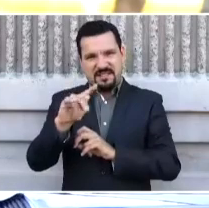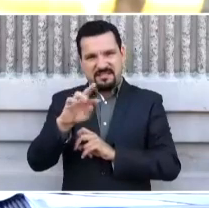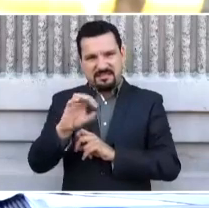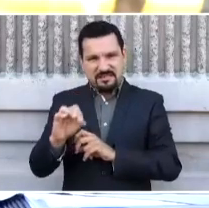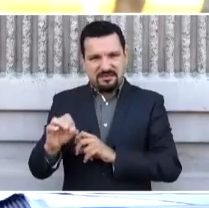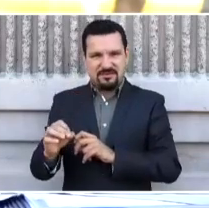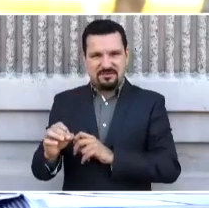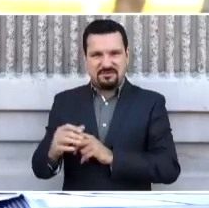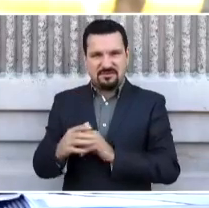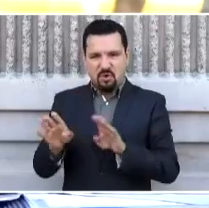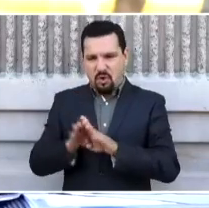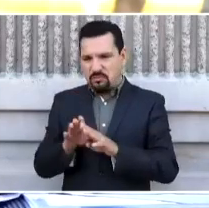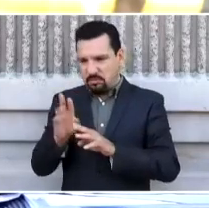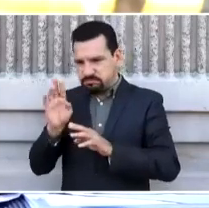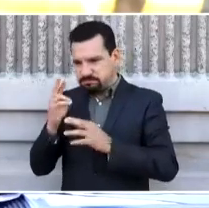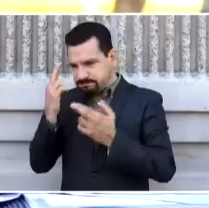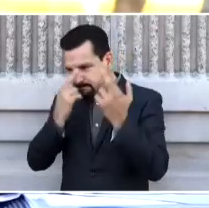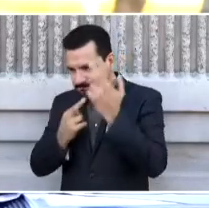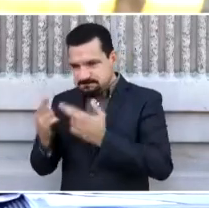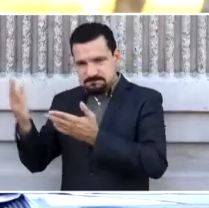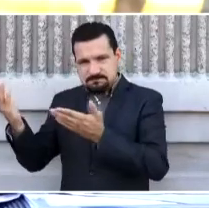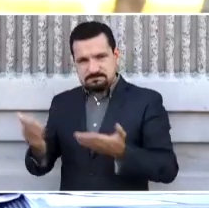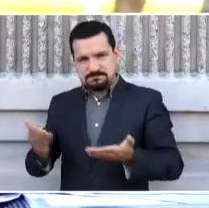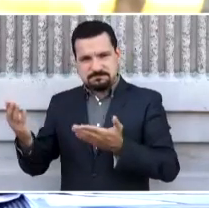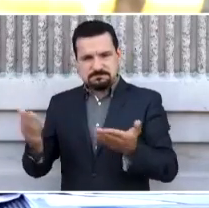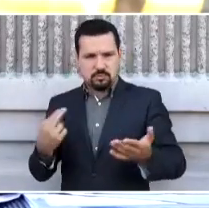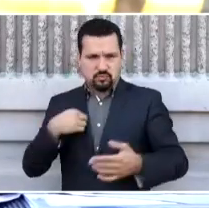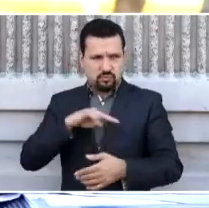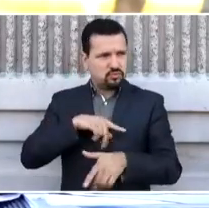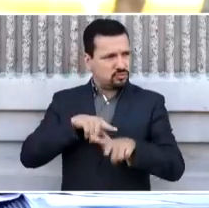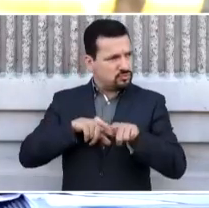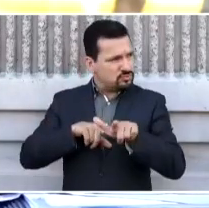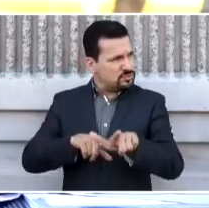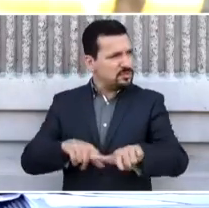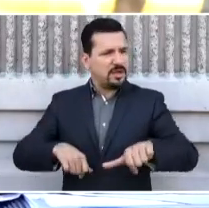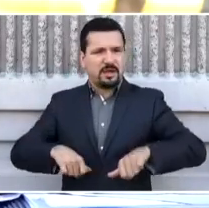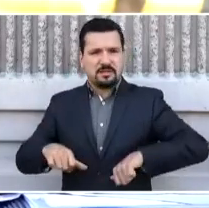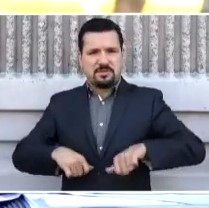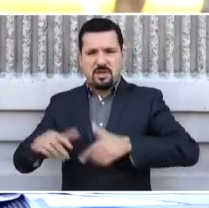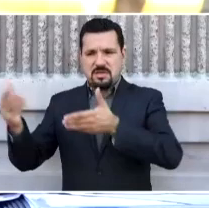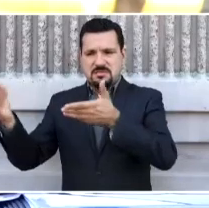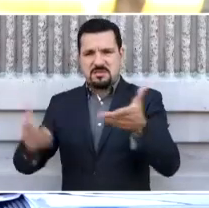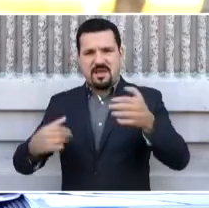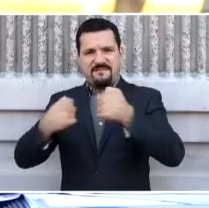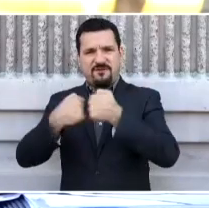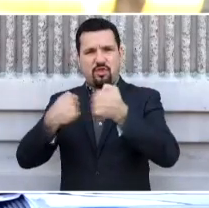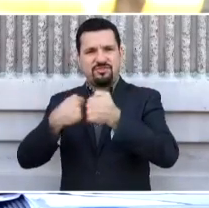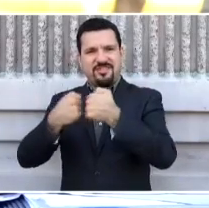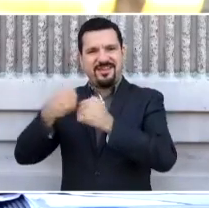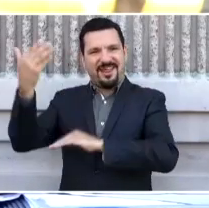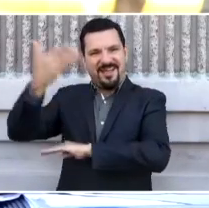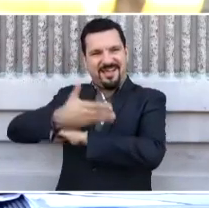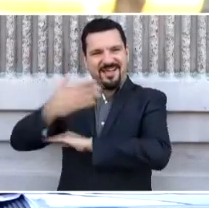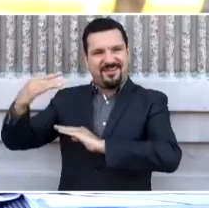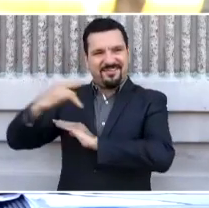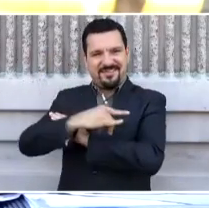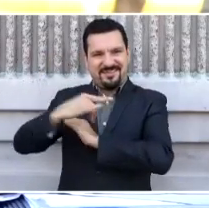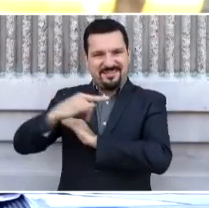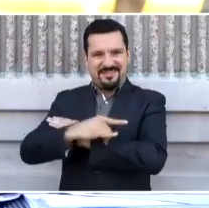Nosotros hemos mantenido las acciones en los puntos de ingreso de la frontera, en las garitas,